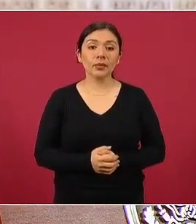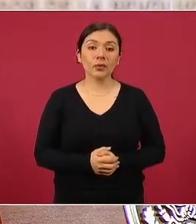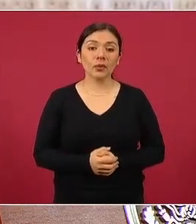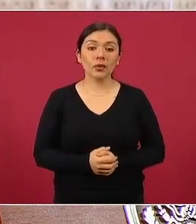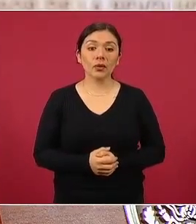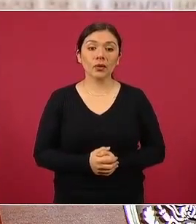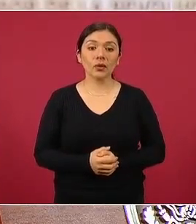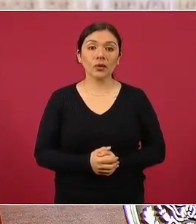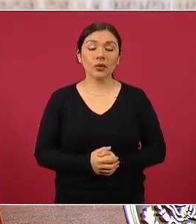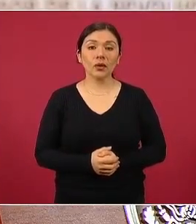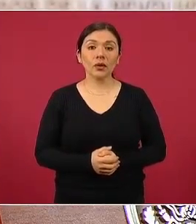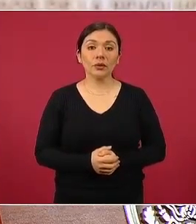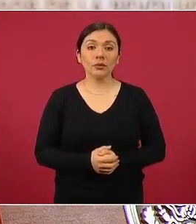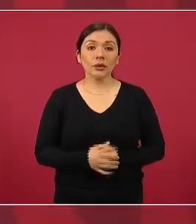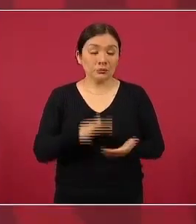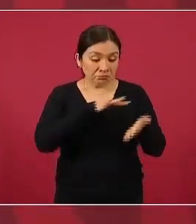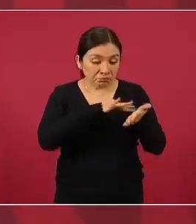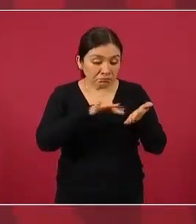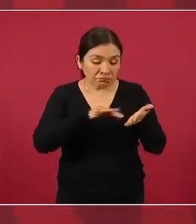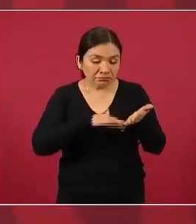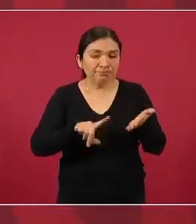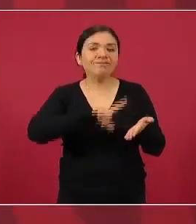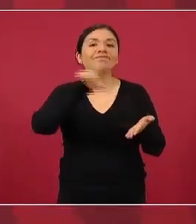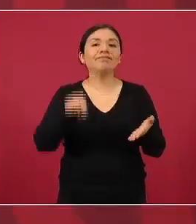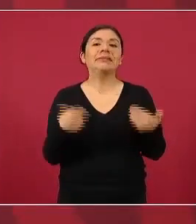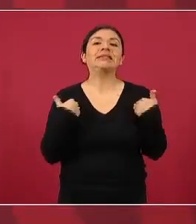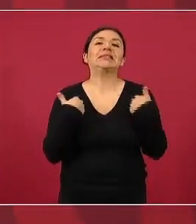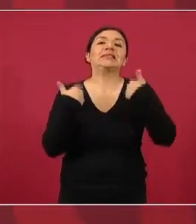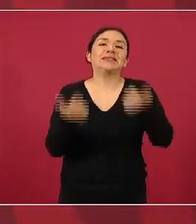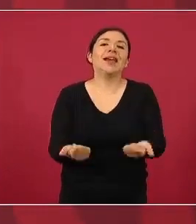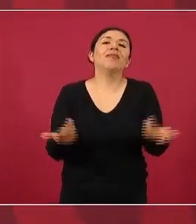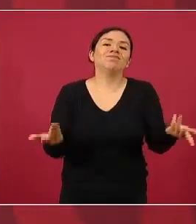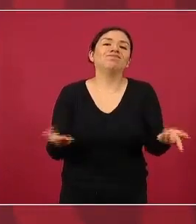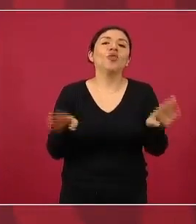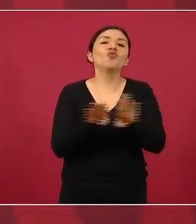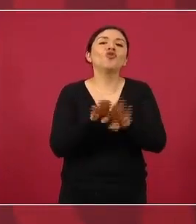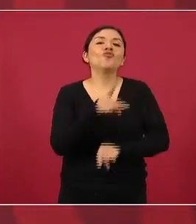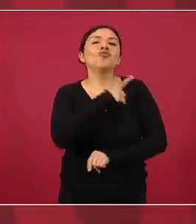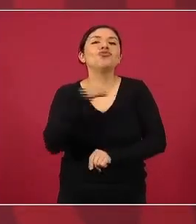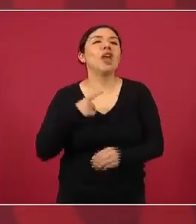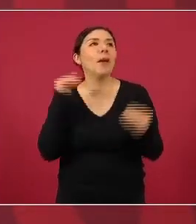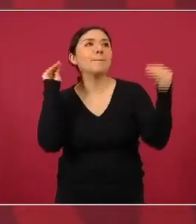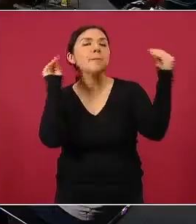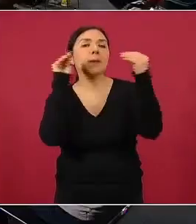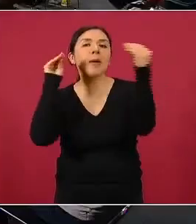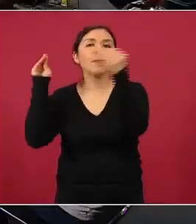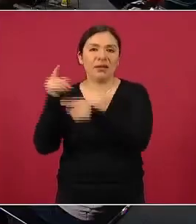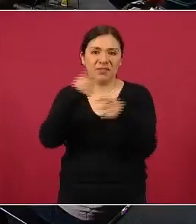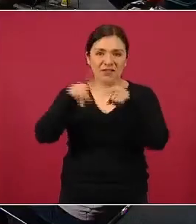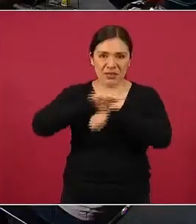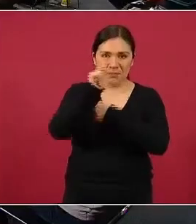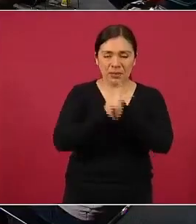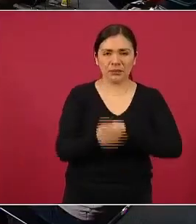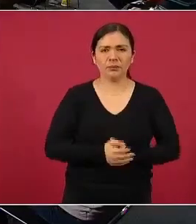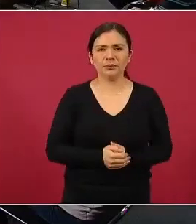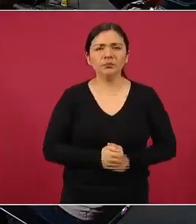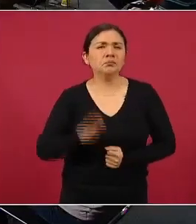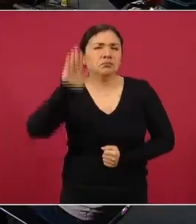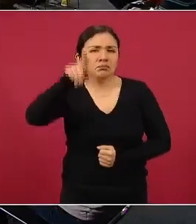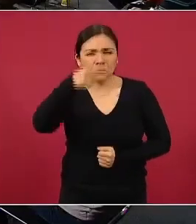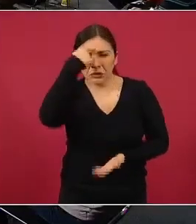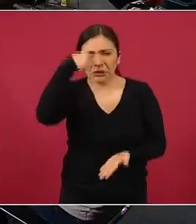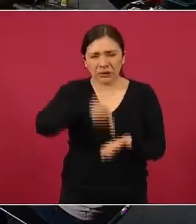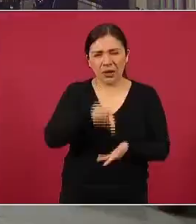para que entiendan mejor cómo debe ser la política exterior. ¿Cree que esta declaración en